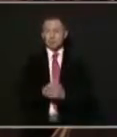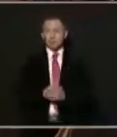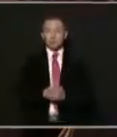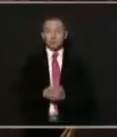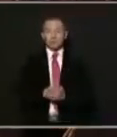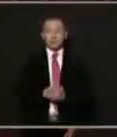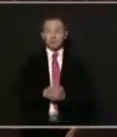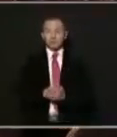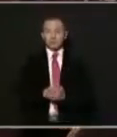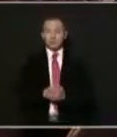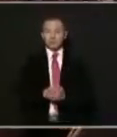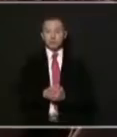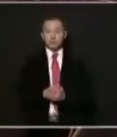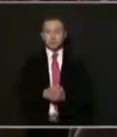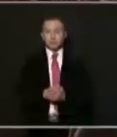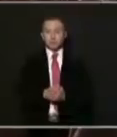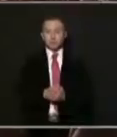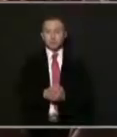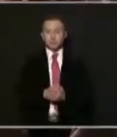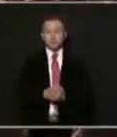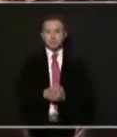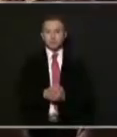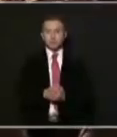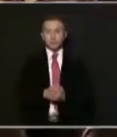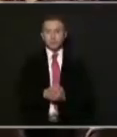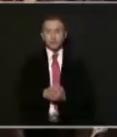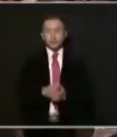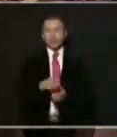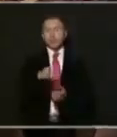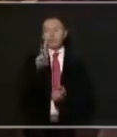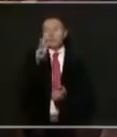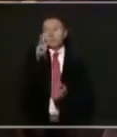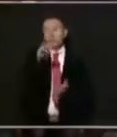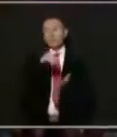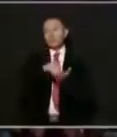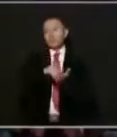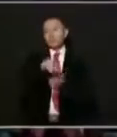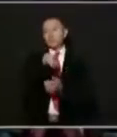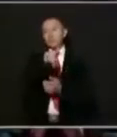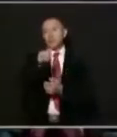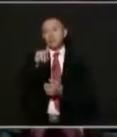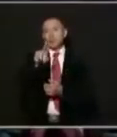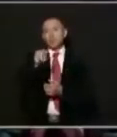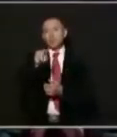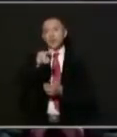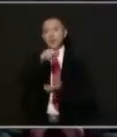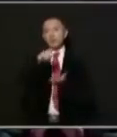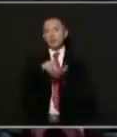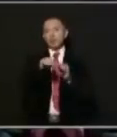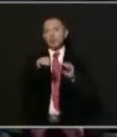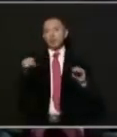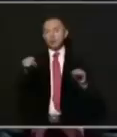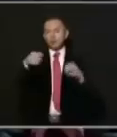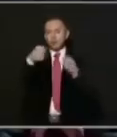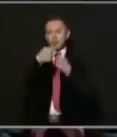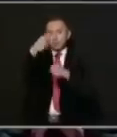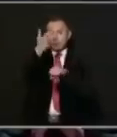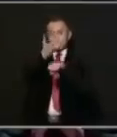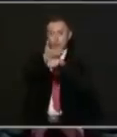libre en los 3,180 kilómetros de frontera con Estados